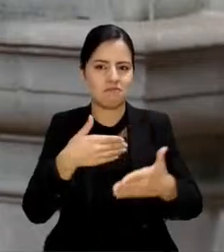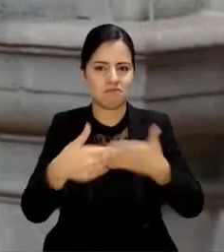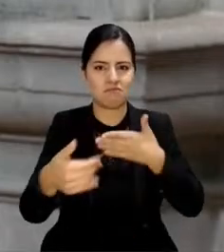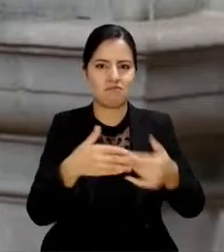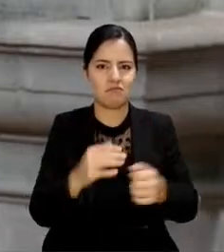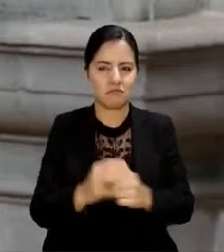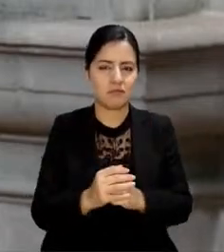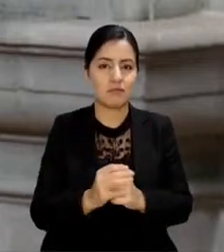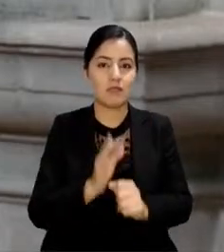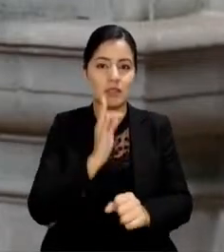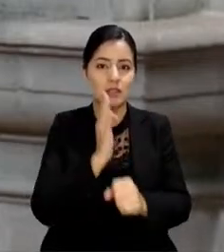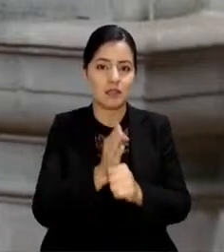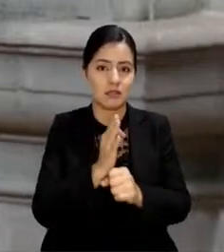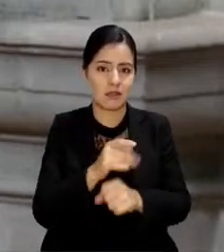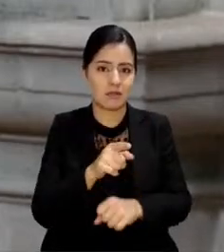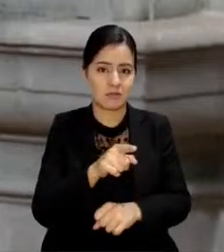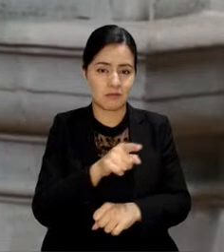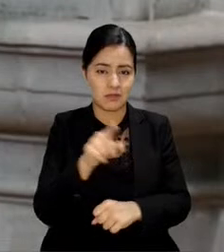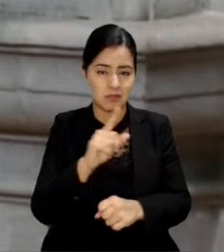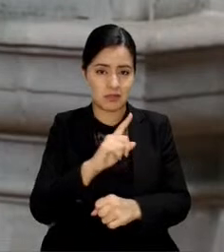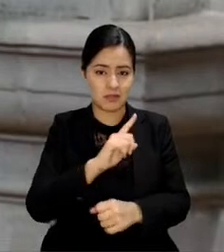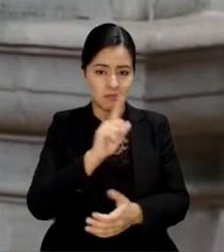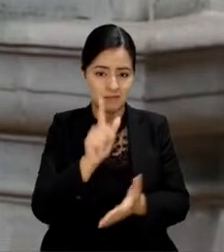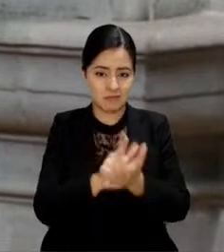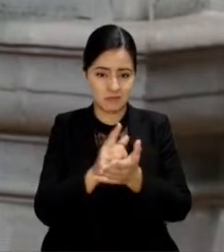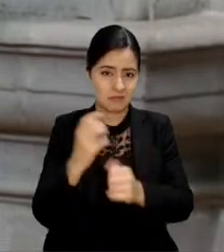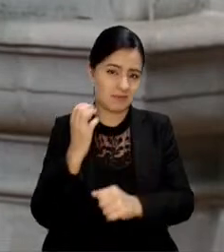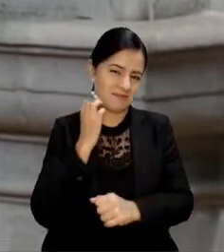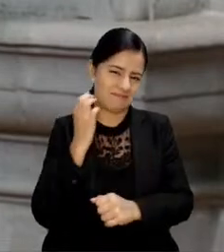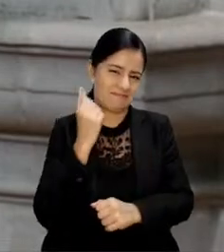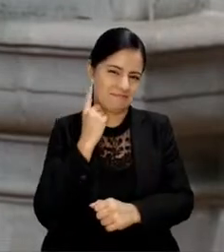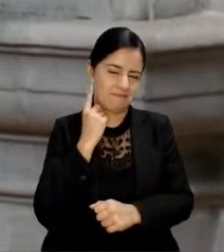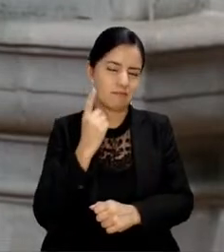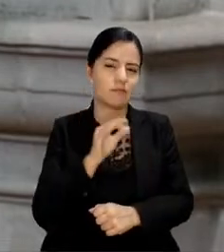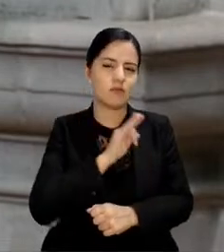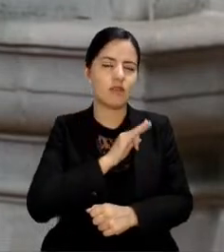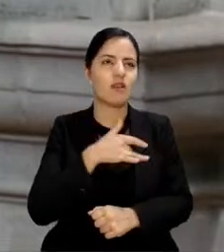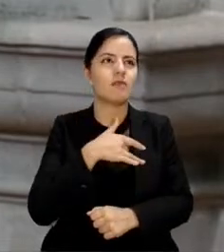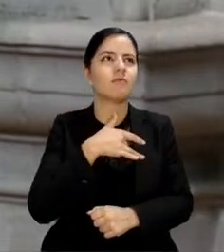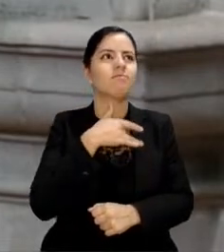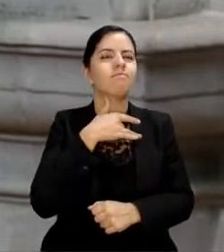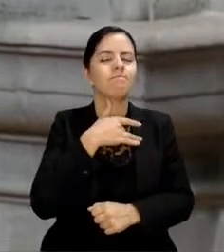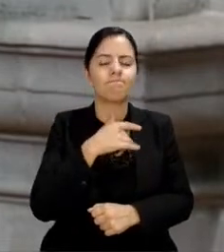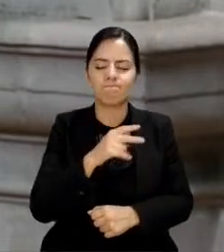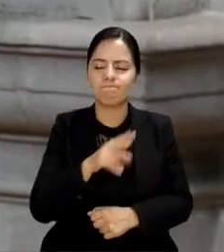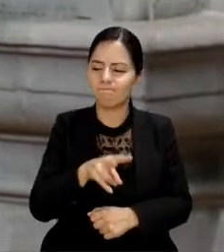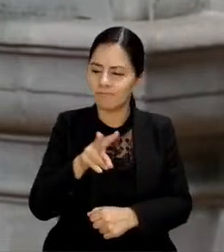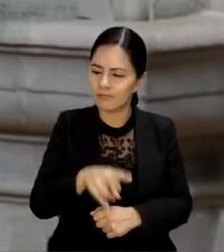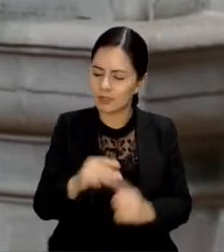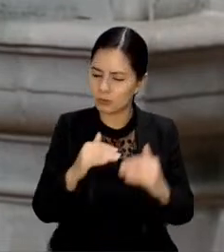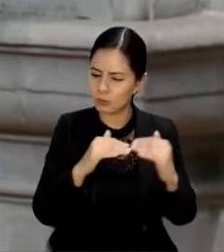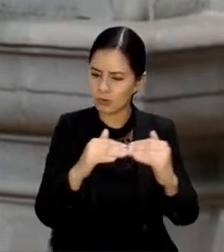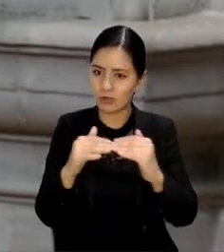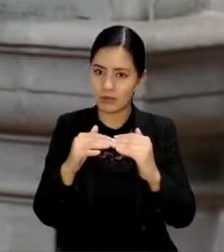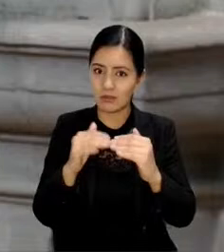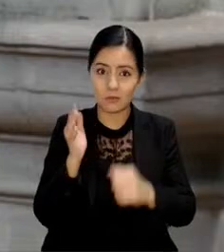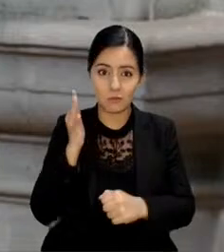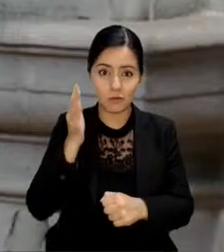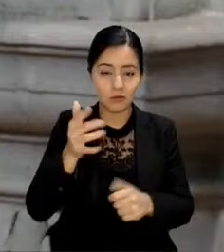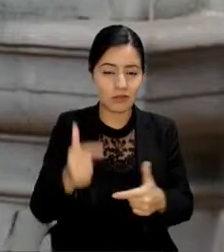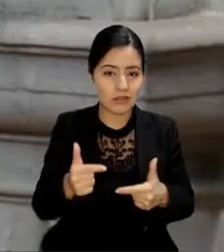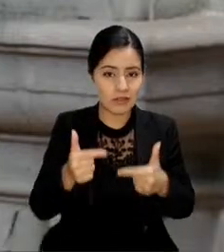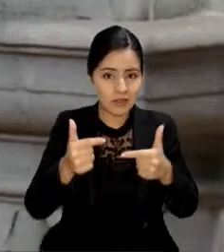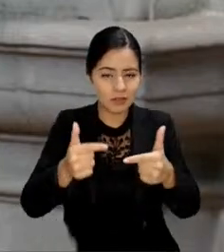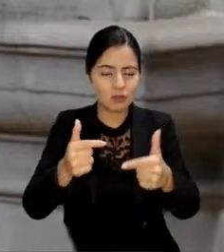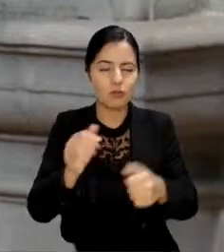sustantiva. Si en esta legislatura institucionalizamos un Parlamento sensible al género, las futuras generaciones disfrutarán de